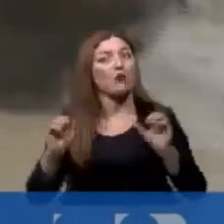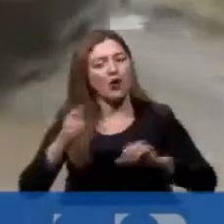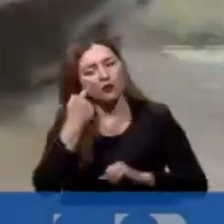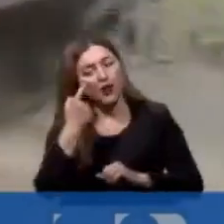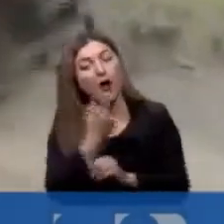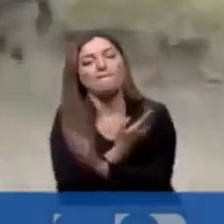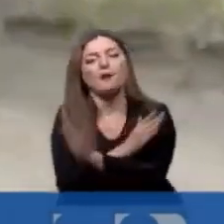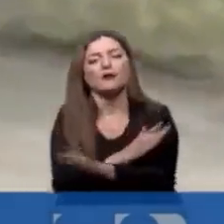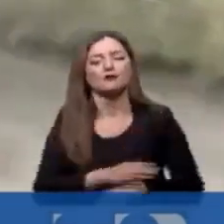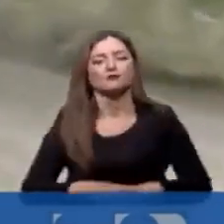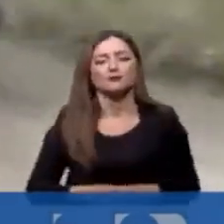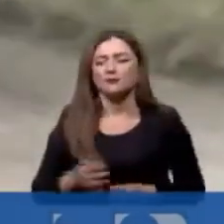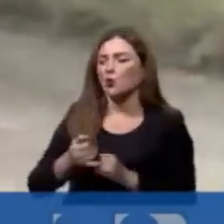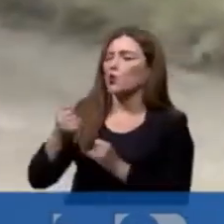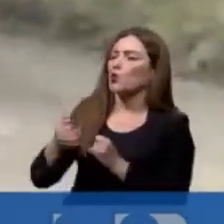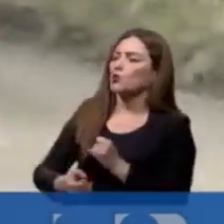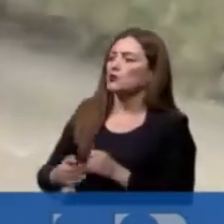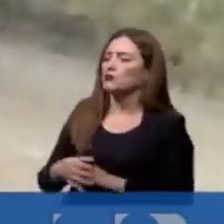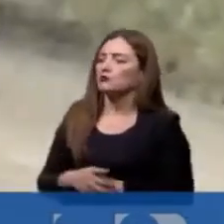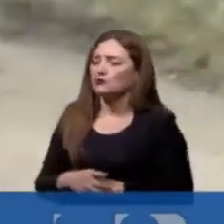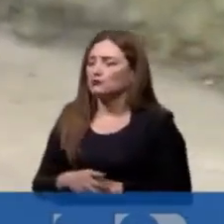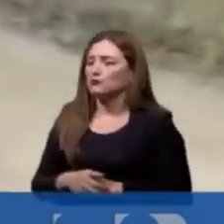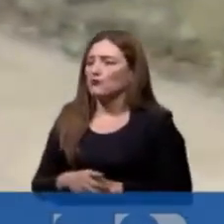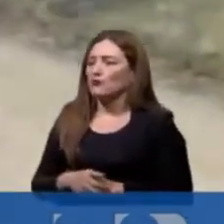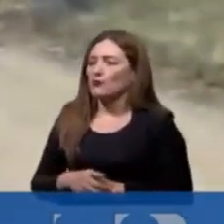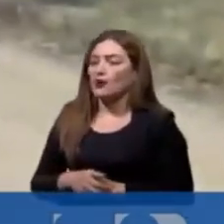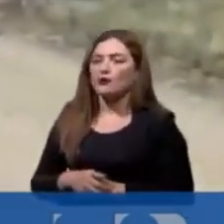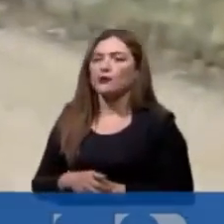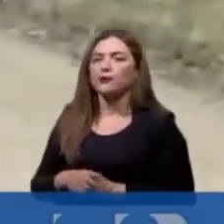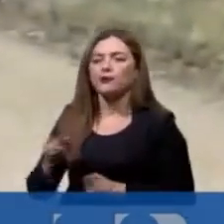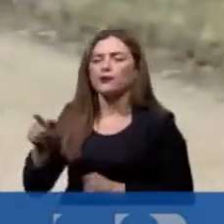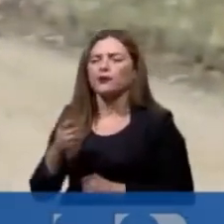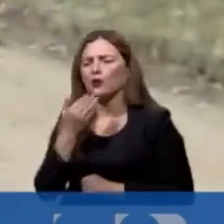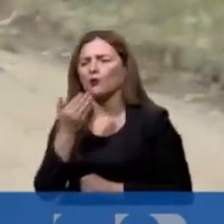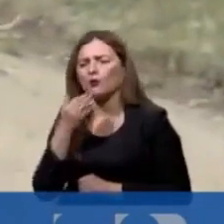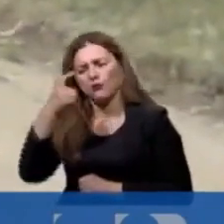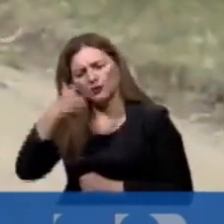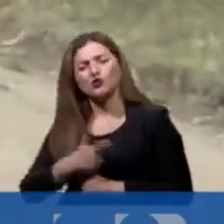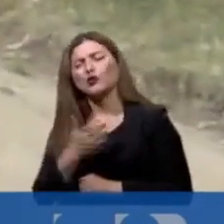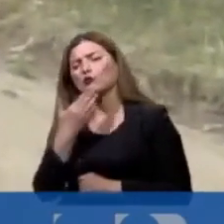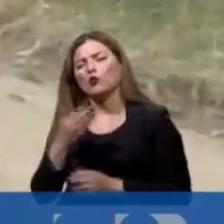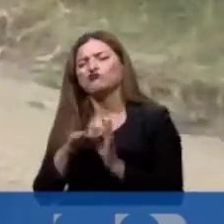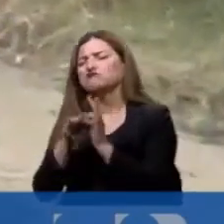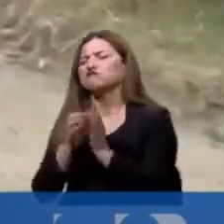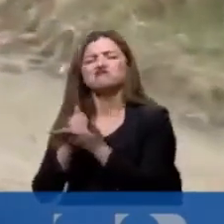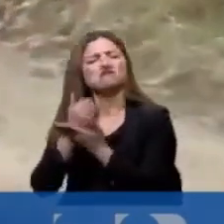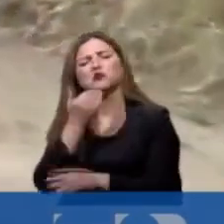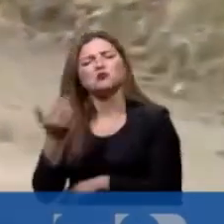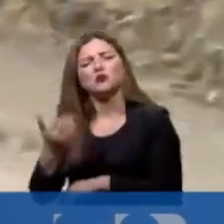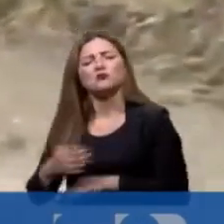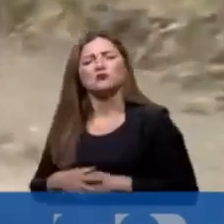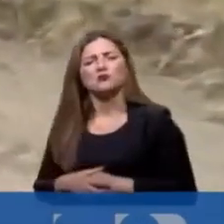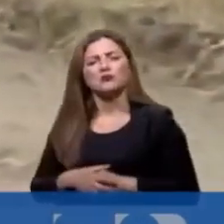incendios. Director, y por último, como última instancia ya, ¿cómo podemos nosotros como ciudadanía aportar también?